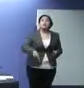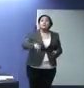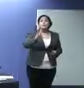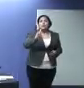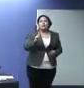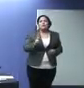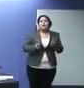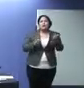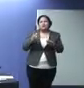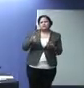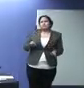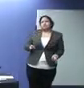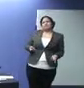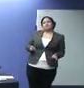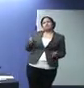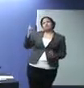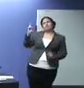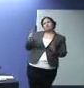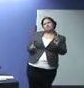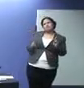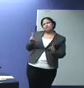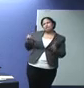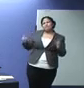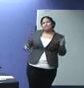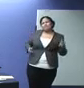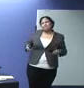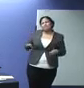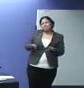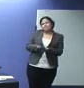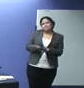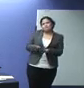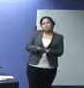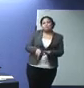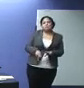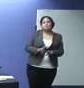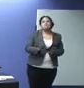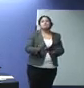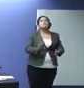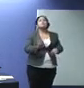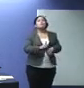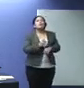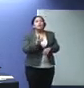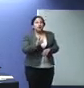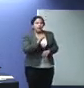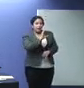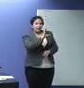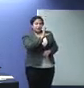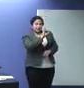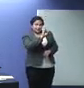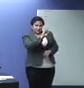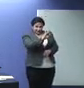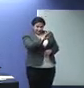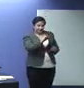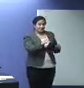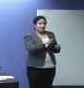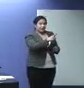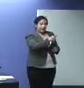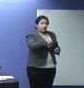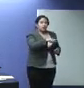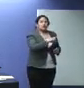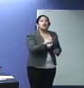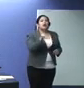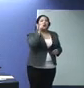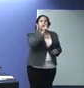porque digamos que el objetivo de la CIP es proporcionar un lenguaje universal